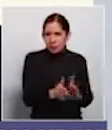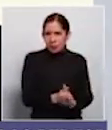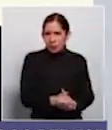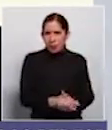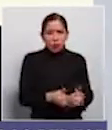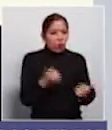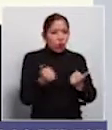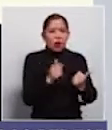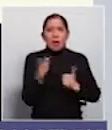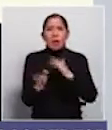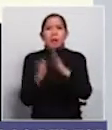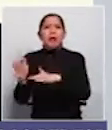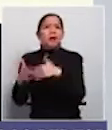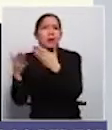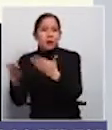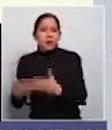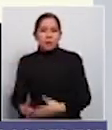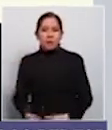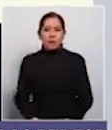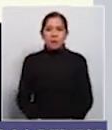los pasos que se deben seguir?